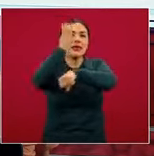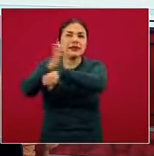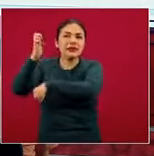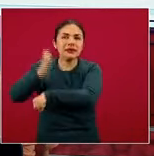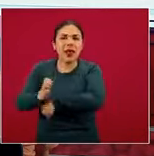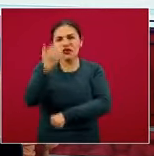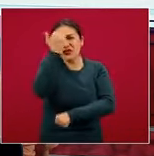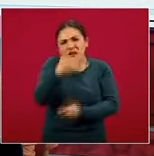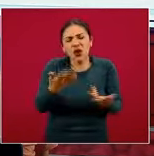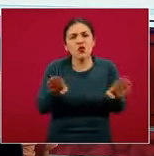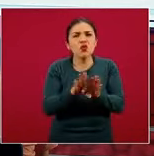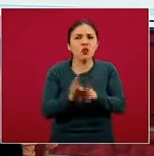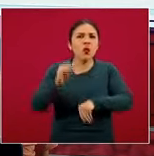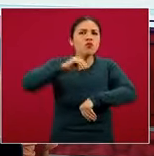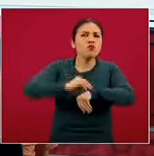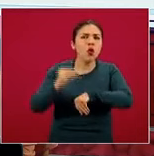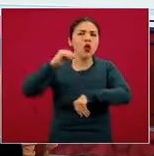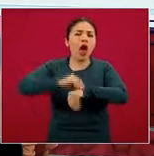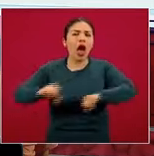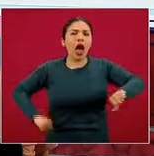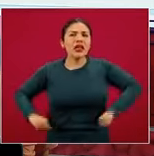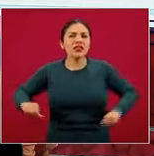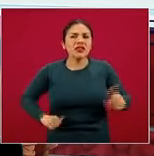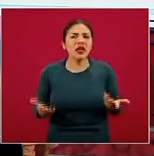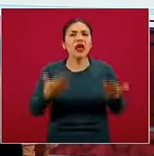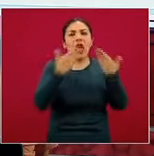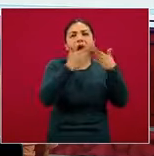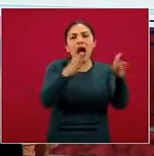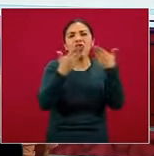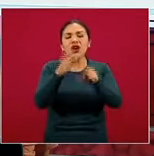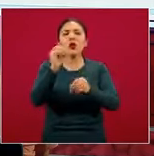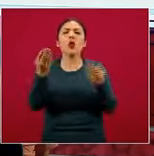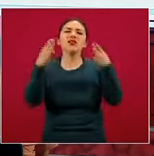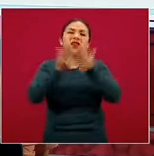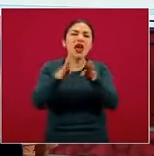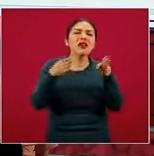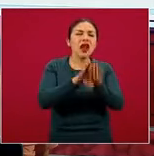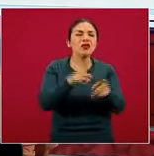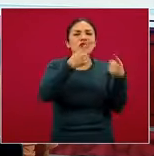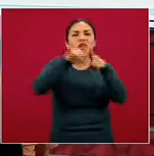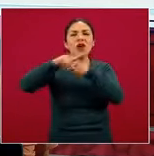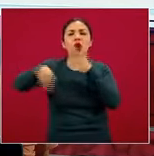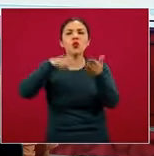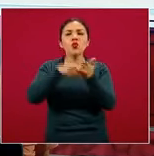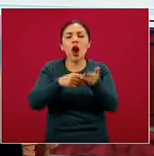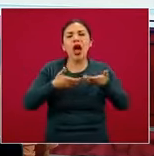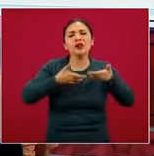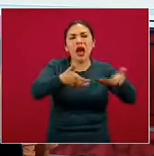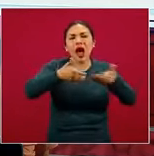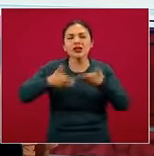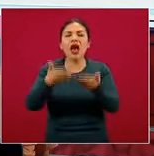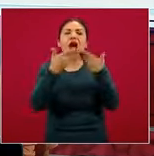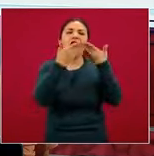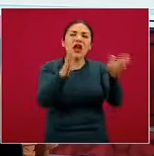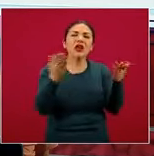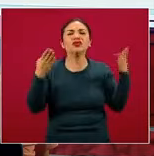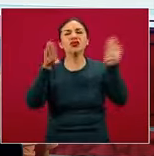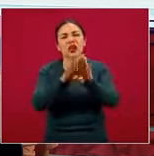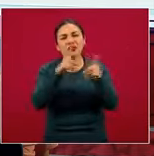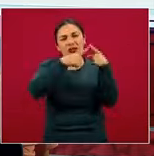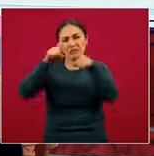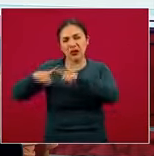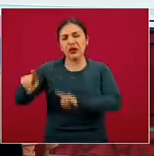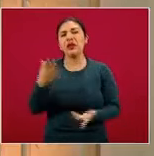federativas implementar sus actividades en los diferentes espacios públicos abiertos y cerrados, y sobre